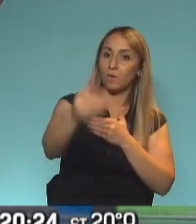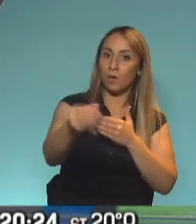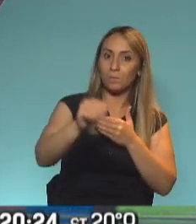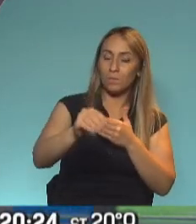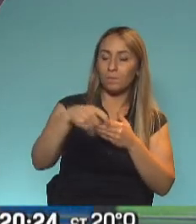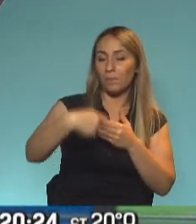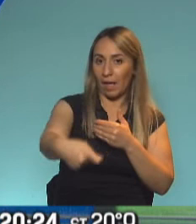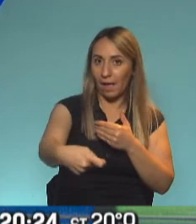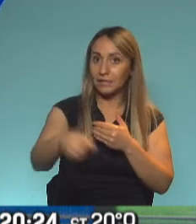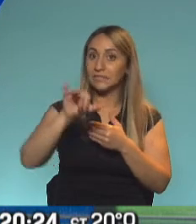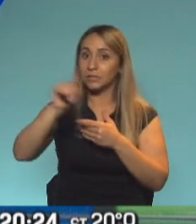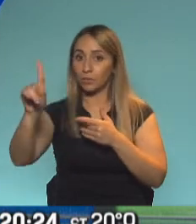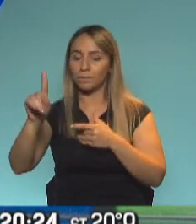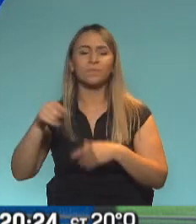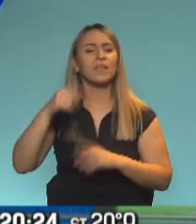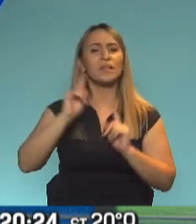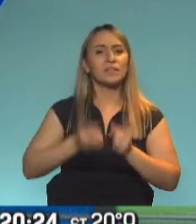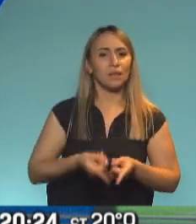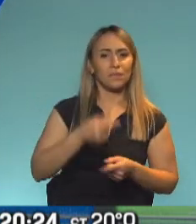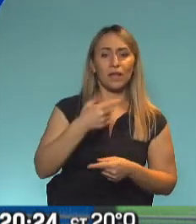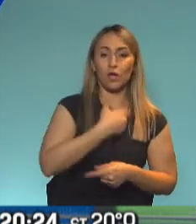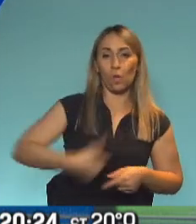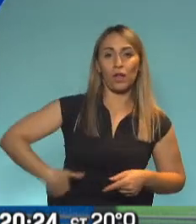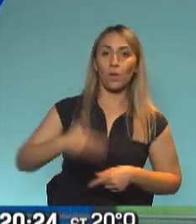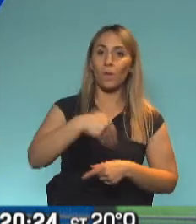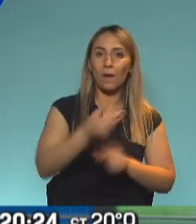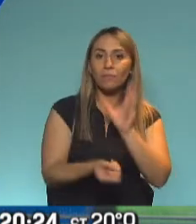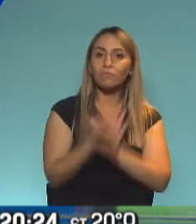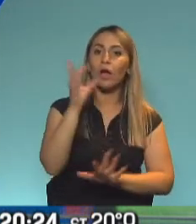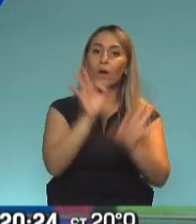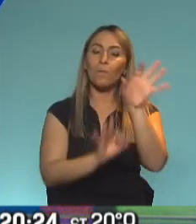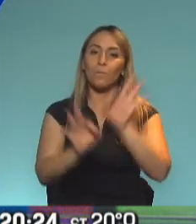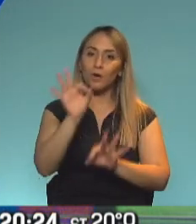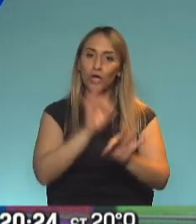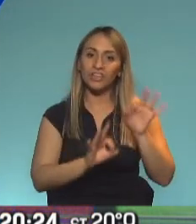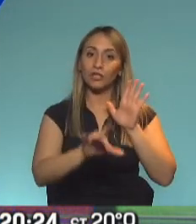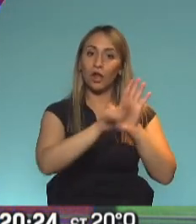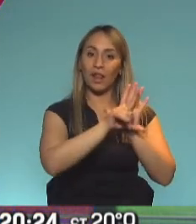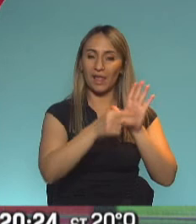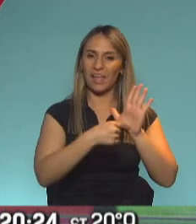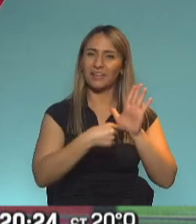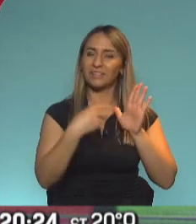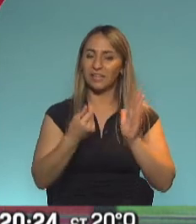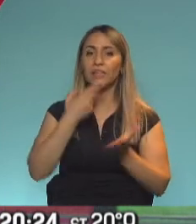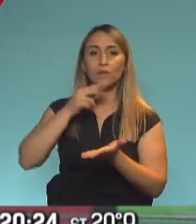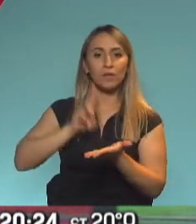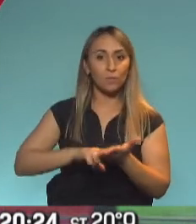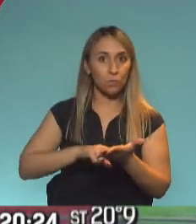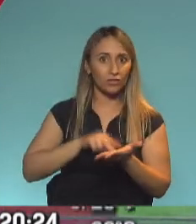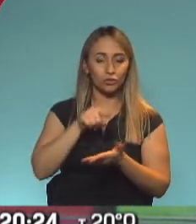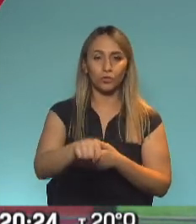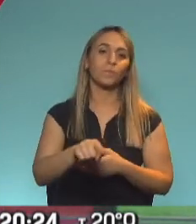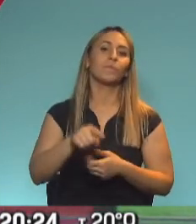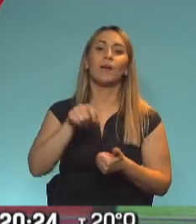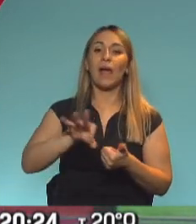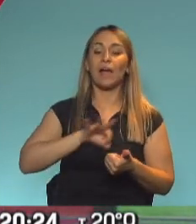un proyecto de ley que justamente va a establecer metas fiscales plurianuales, es decir, metas fiscales para 2021, metas fiscales para